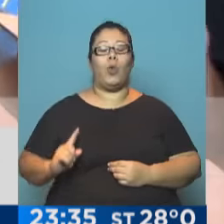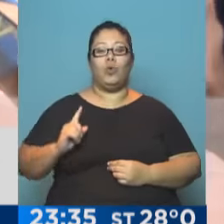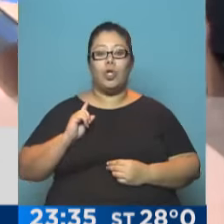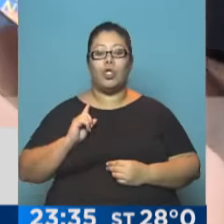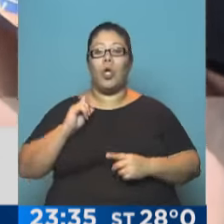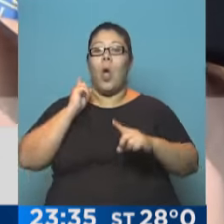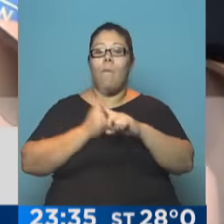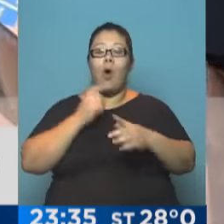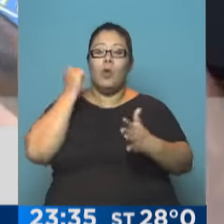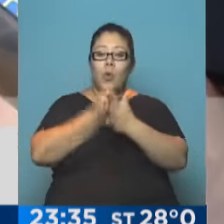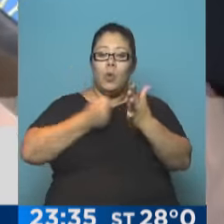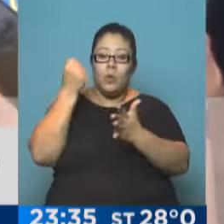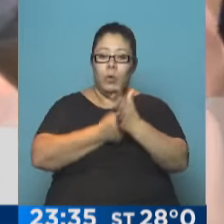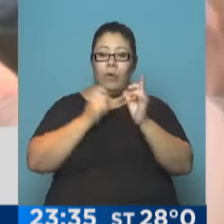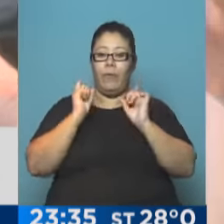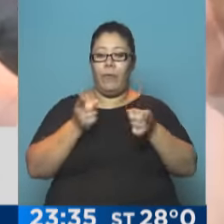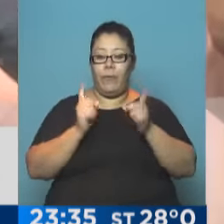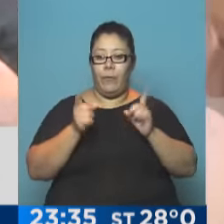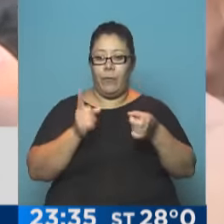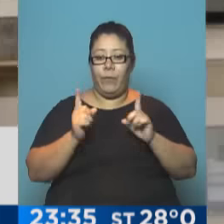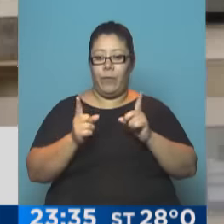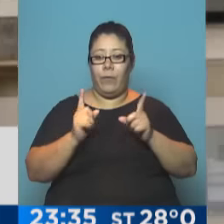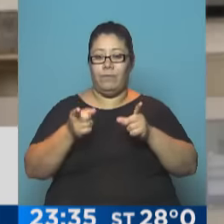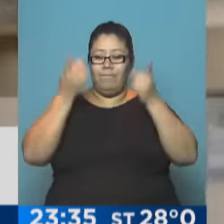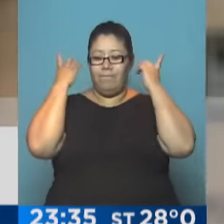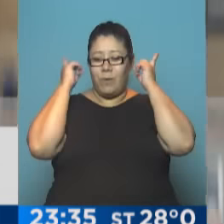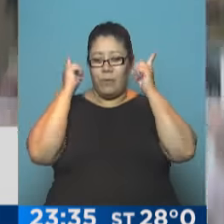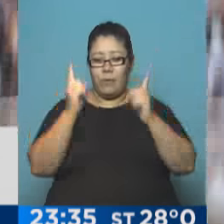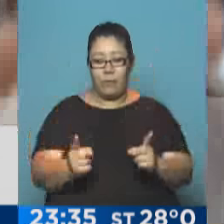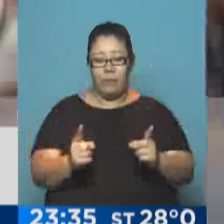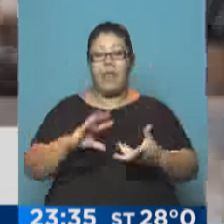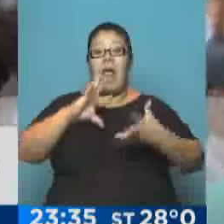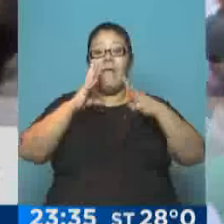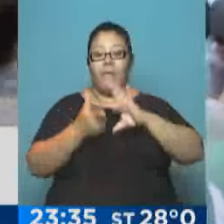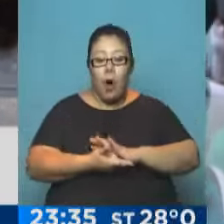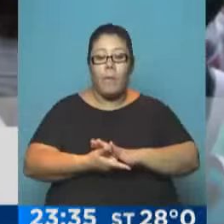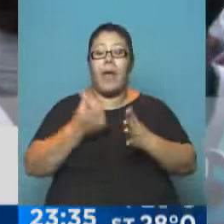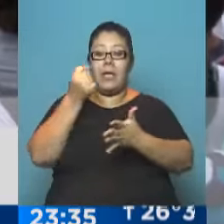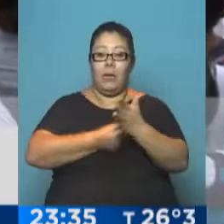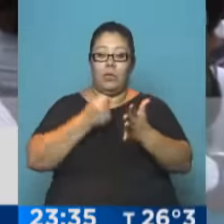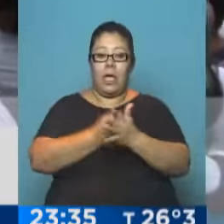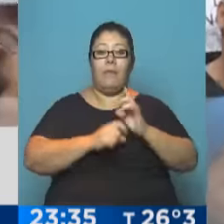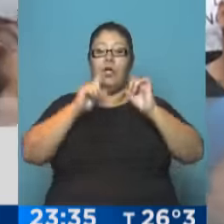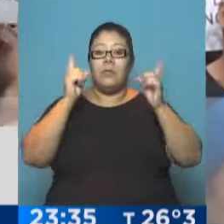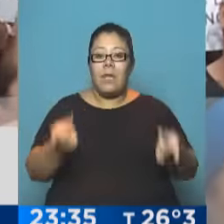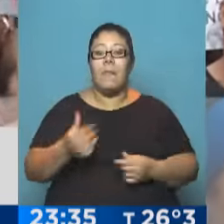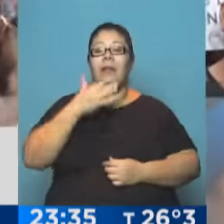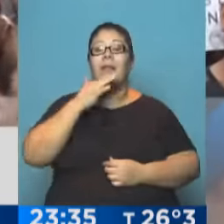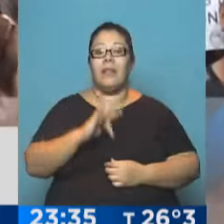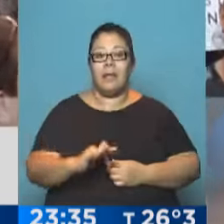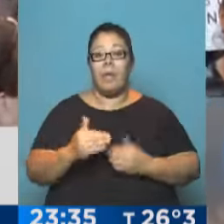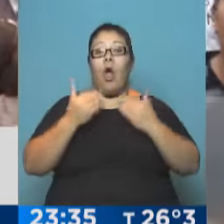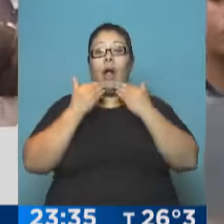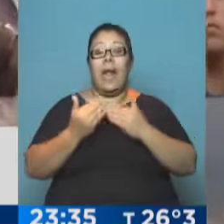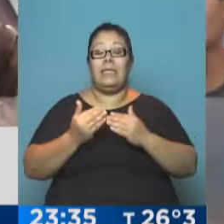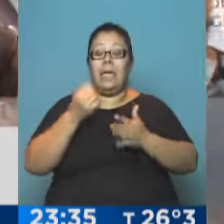camino que recorrimos hasta acá, del modo en que lo hicimos. Y entendemos que eso nos permitió